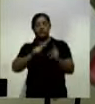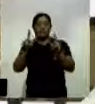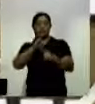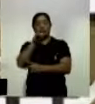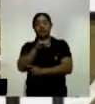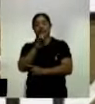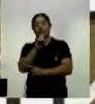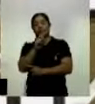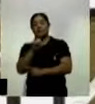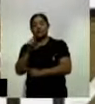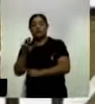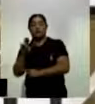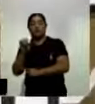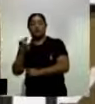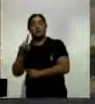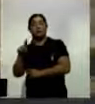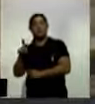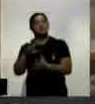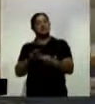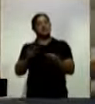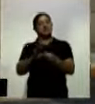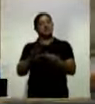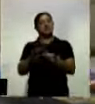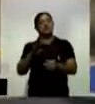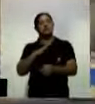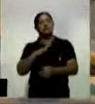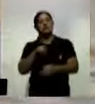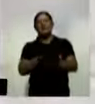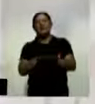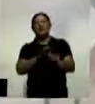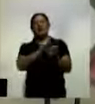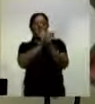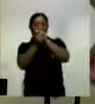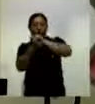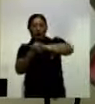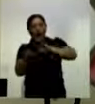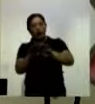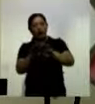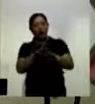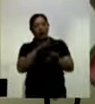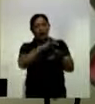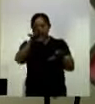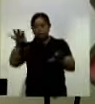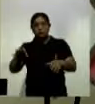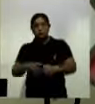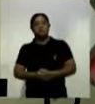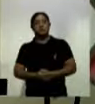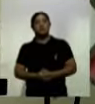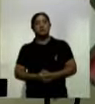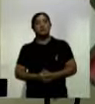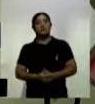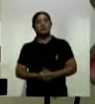Aranza, explicó las adecuaciones que realizaron a los diferentes espacios. El HGZ número 1, La